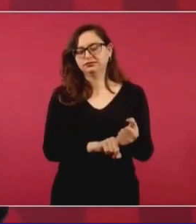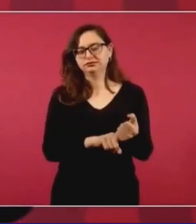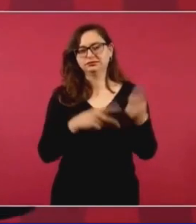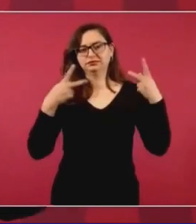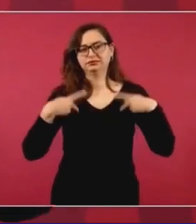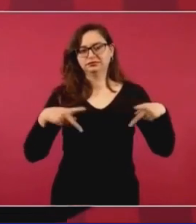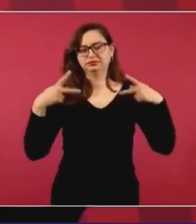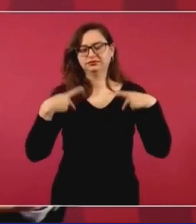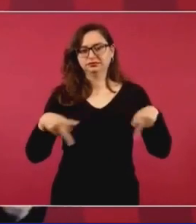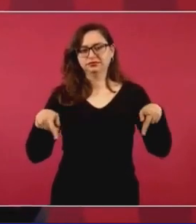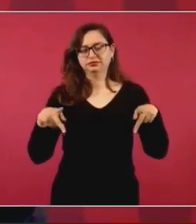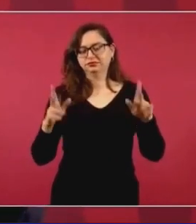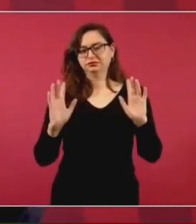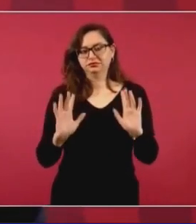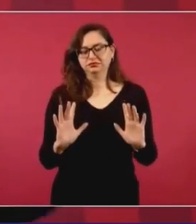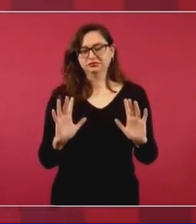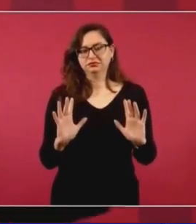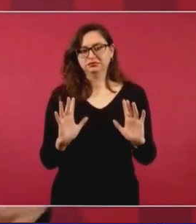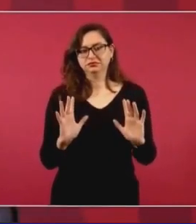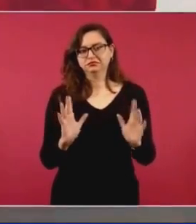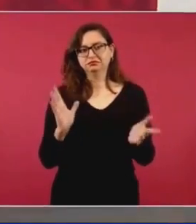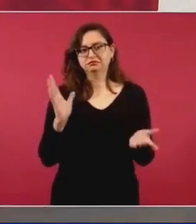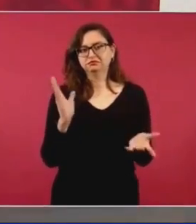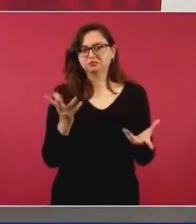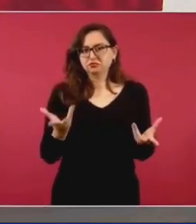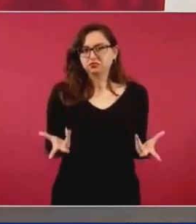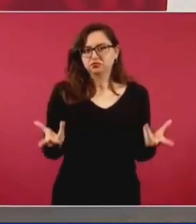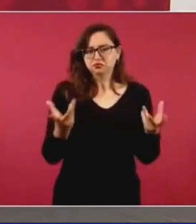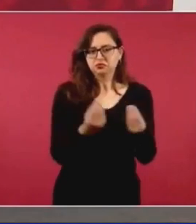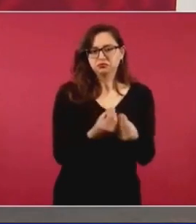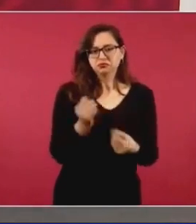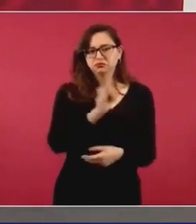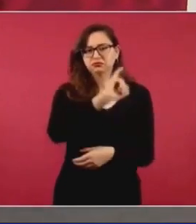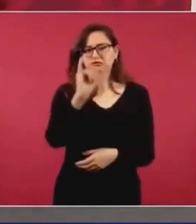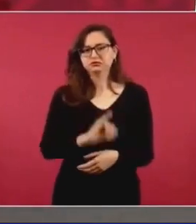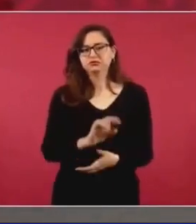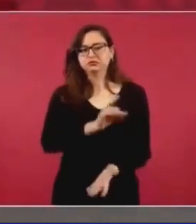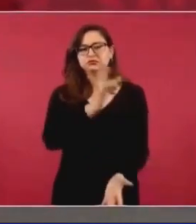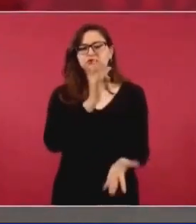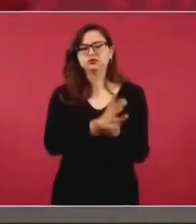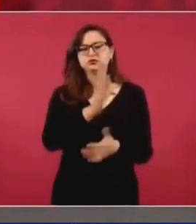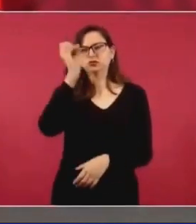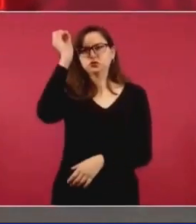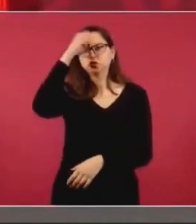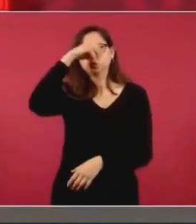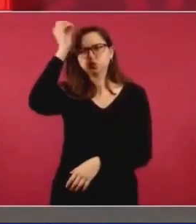sino en lo personal, opinan y son muy inteligentes,